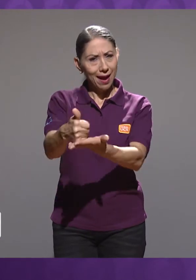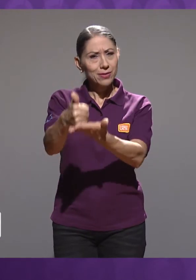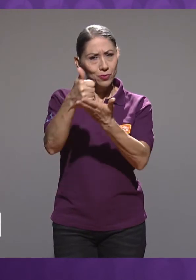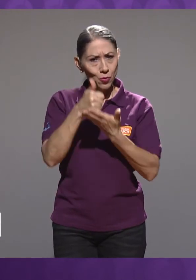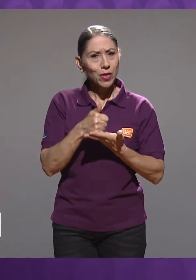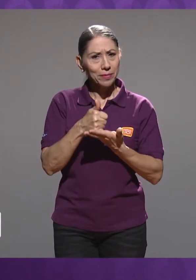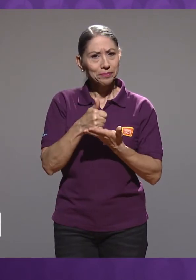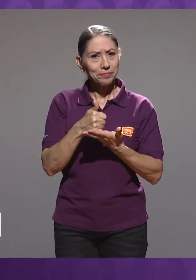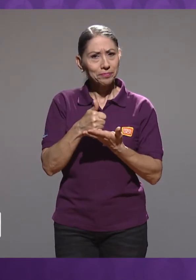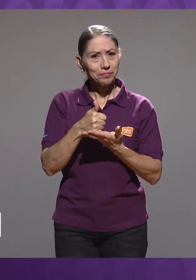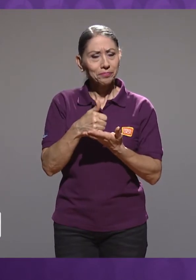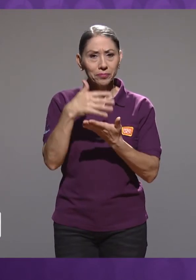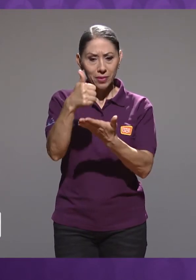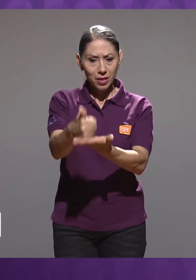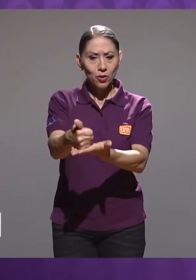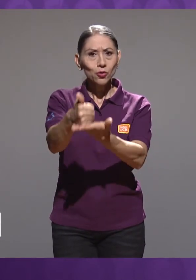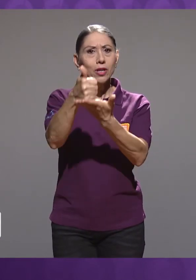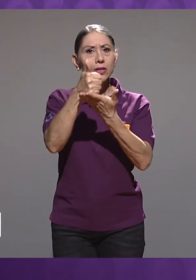ayuda que